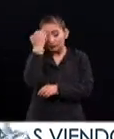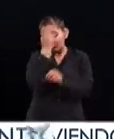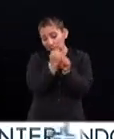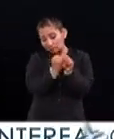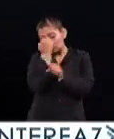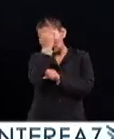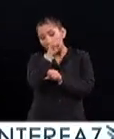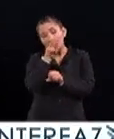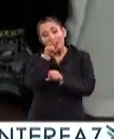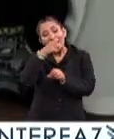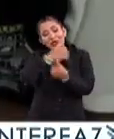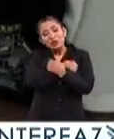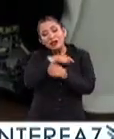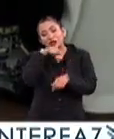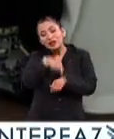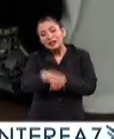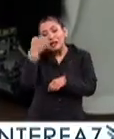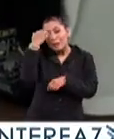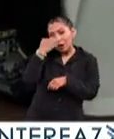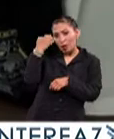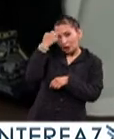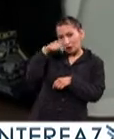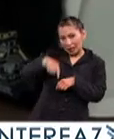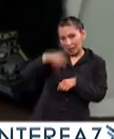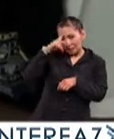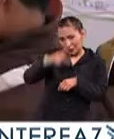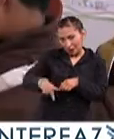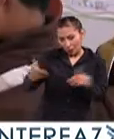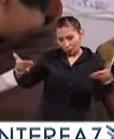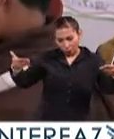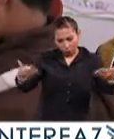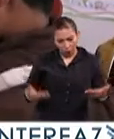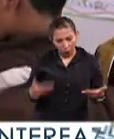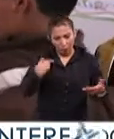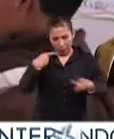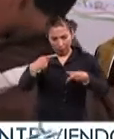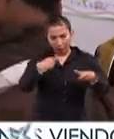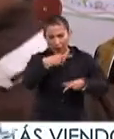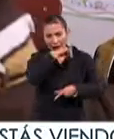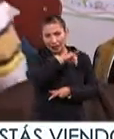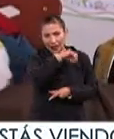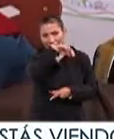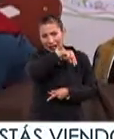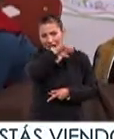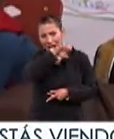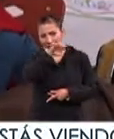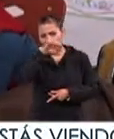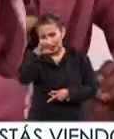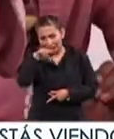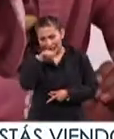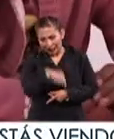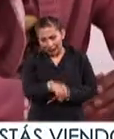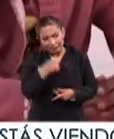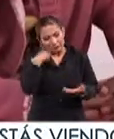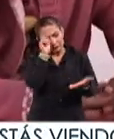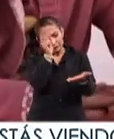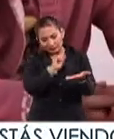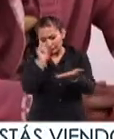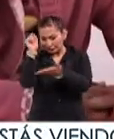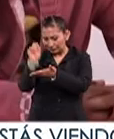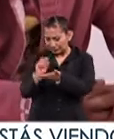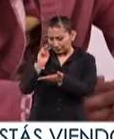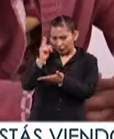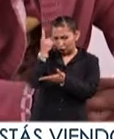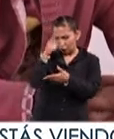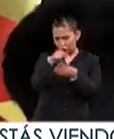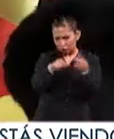situación que guarda la educación y la evaluación educativa en la Ciudad de México, elaborado por el Instituto Nacional para la Evaluación de la Educación,